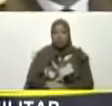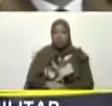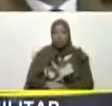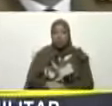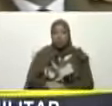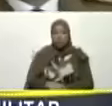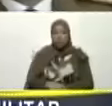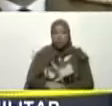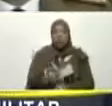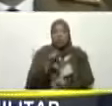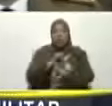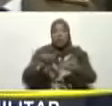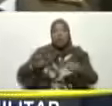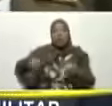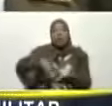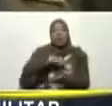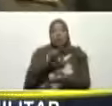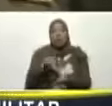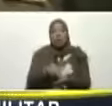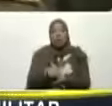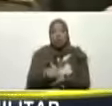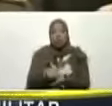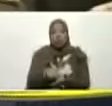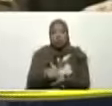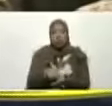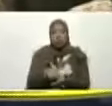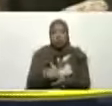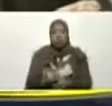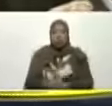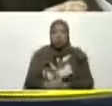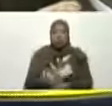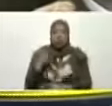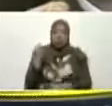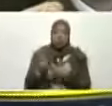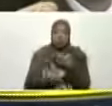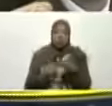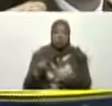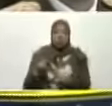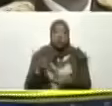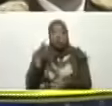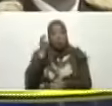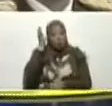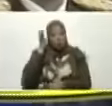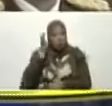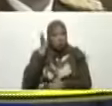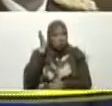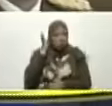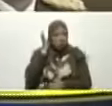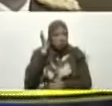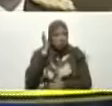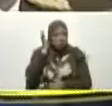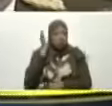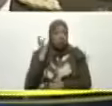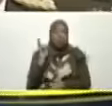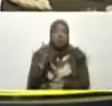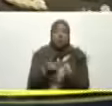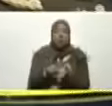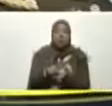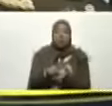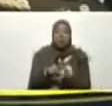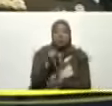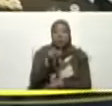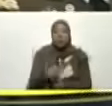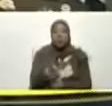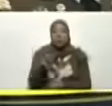y de la independencia nacional. Así que ustedes deben tener conciencia de la